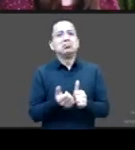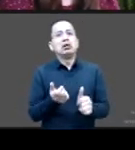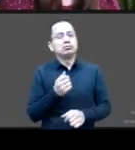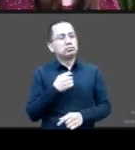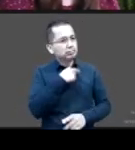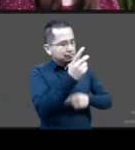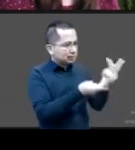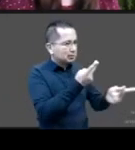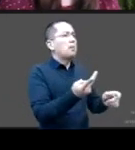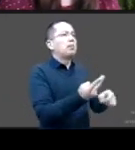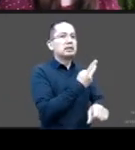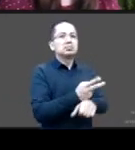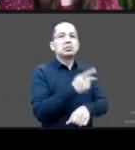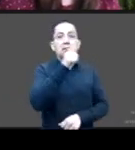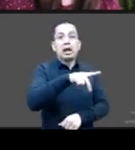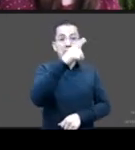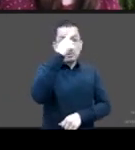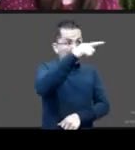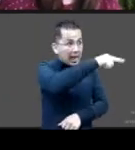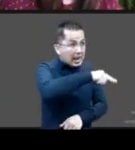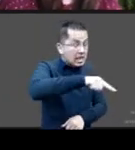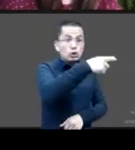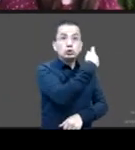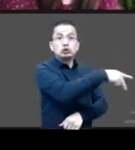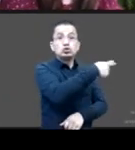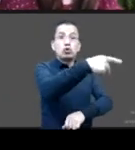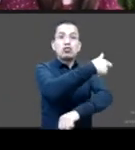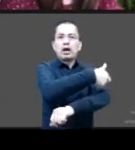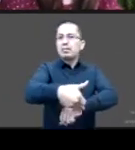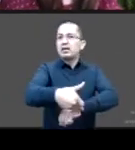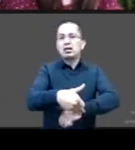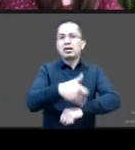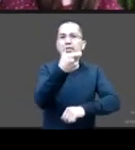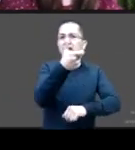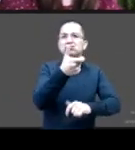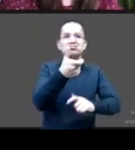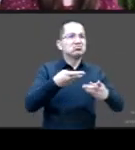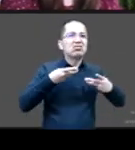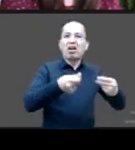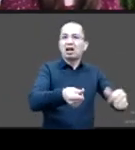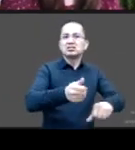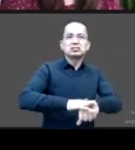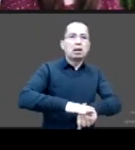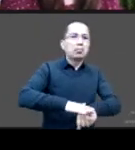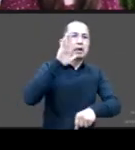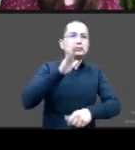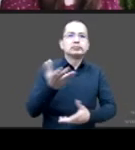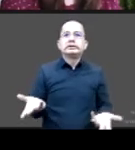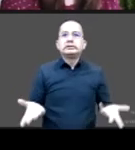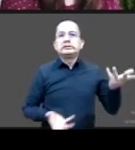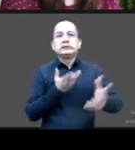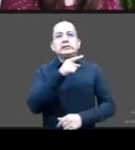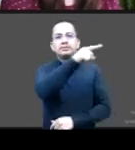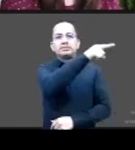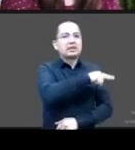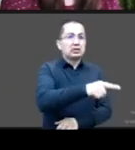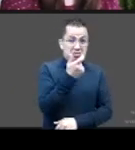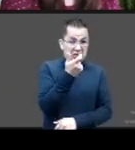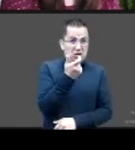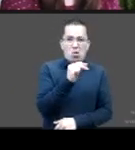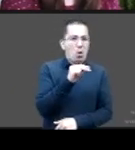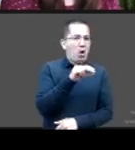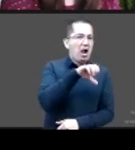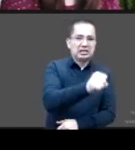impacto económico en sus familias como ven ustedes ahí no tenían los recursos suficientes no leo la